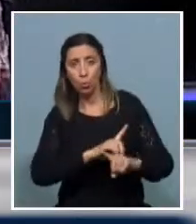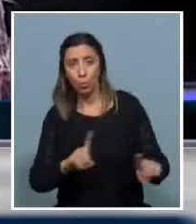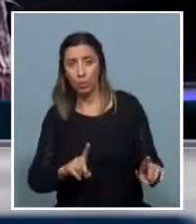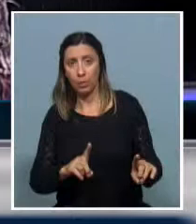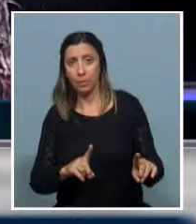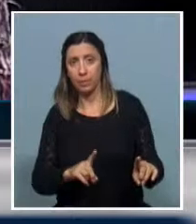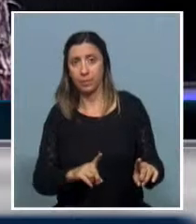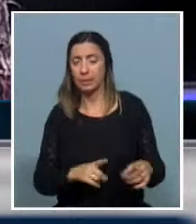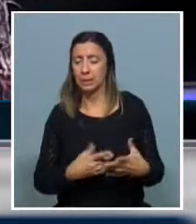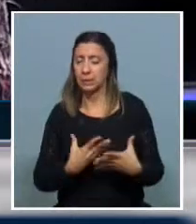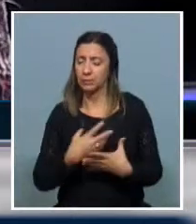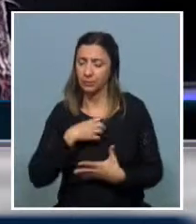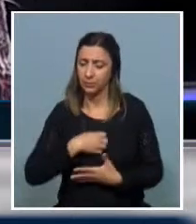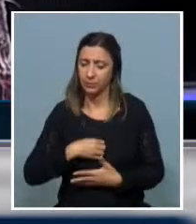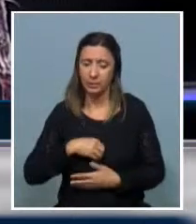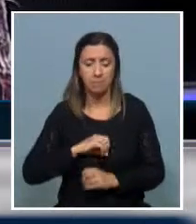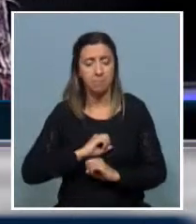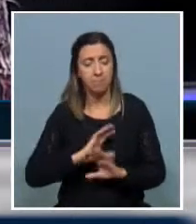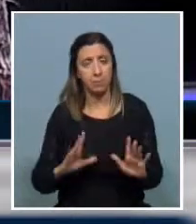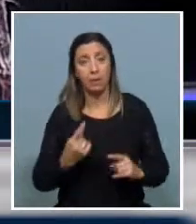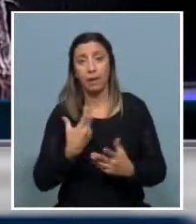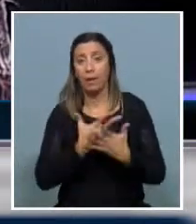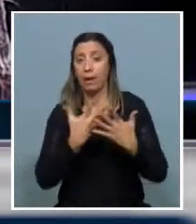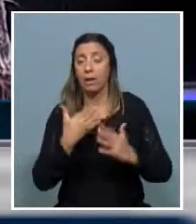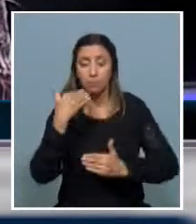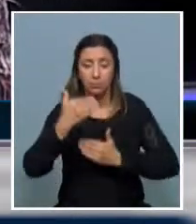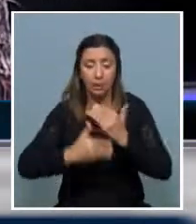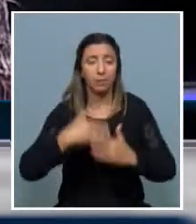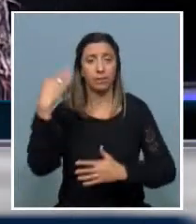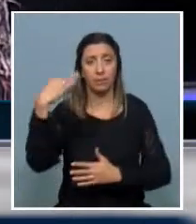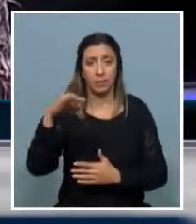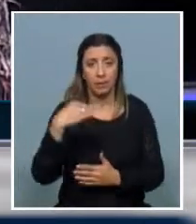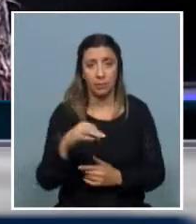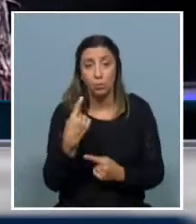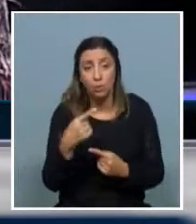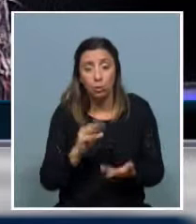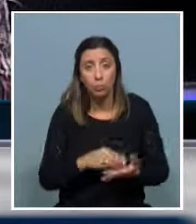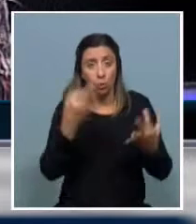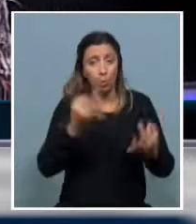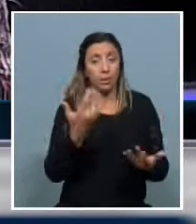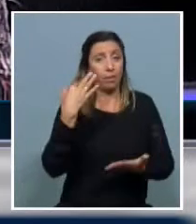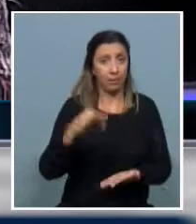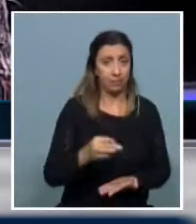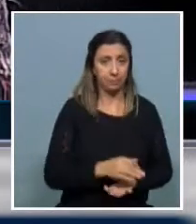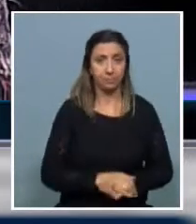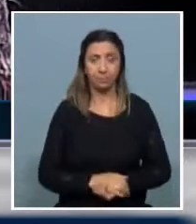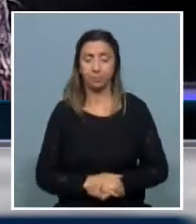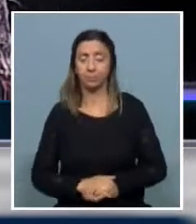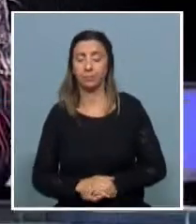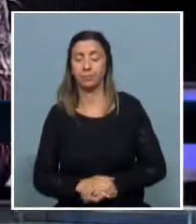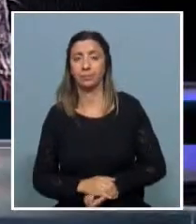para ese día, es frustrante. O sea, cada día uno debe avanzar al menos un paso. Entonces,